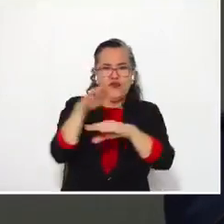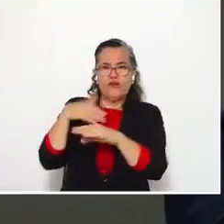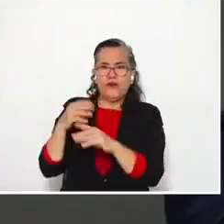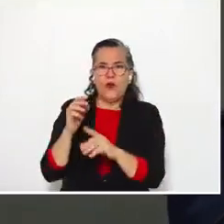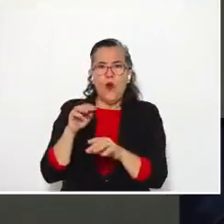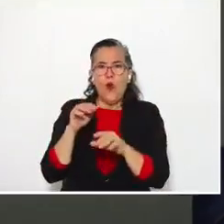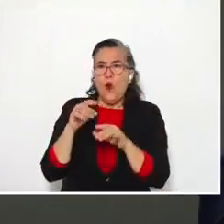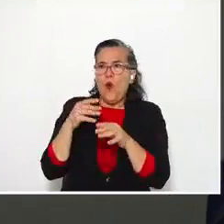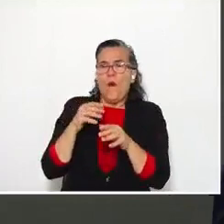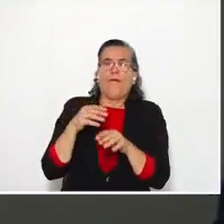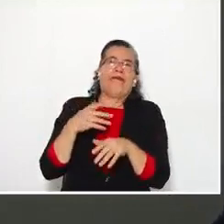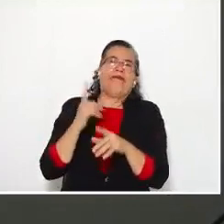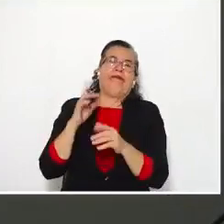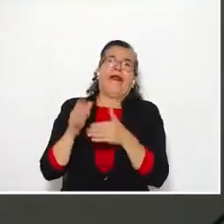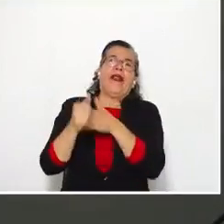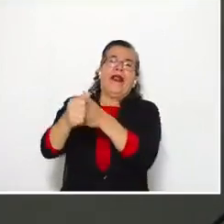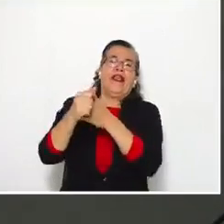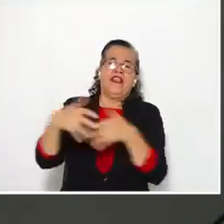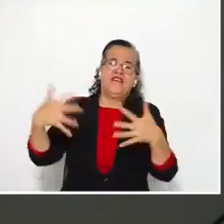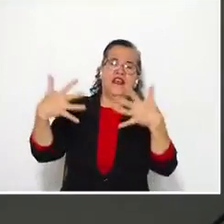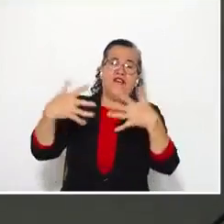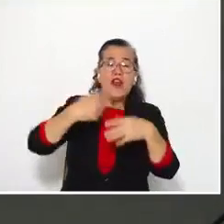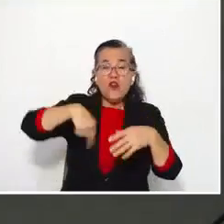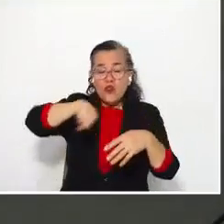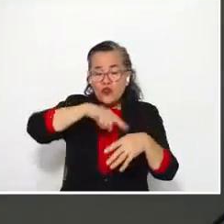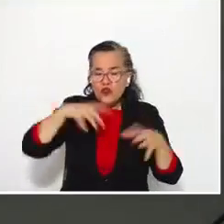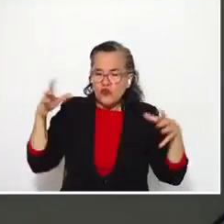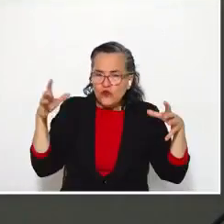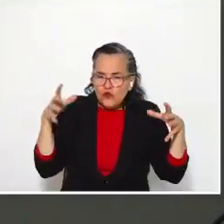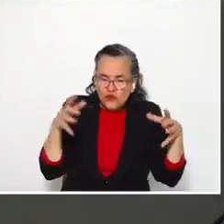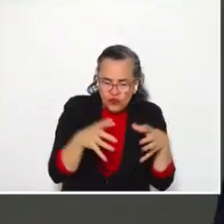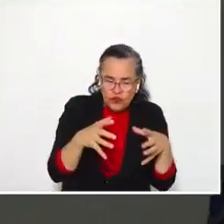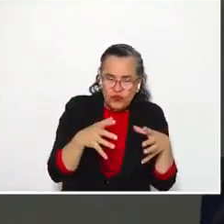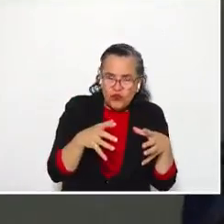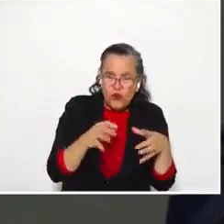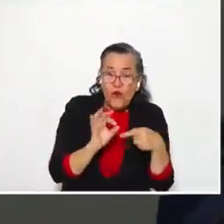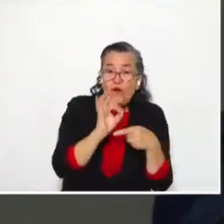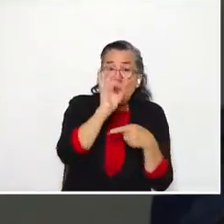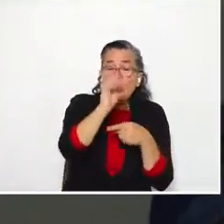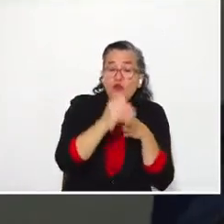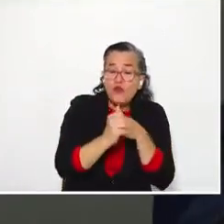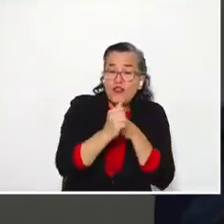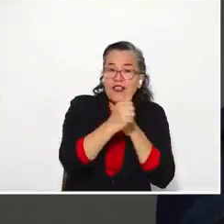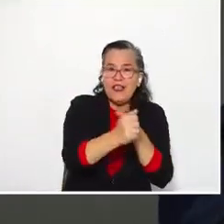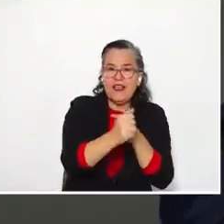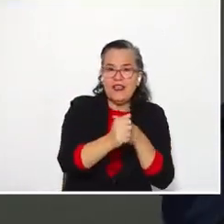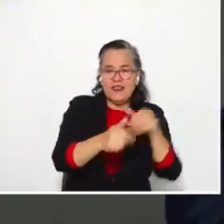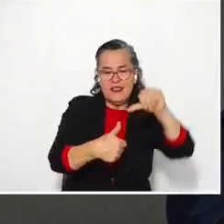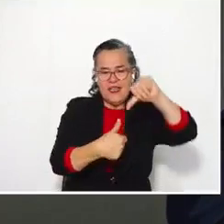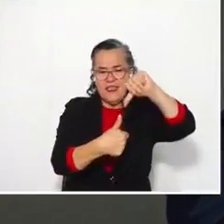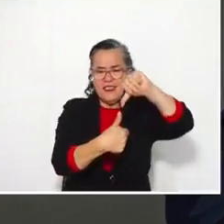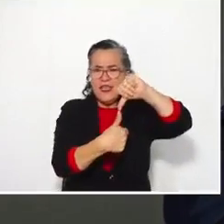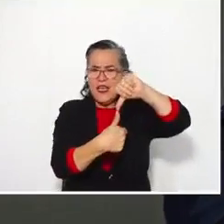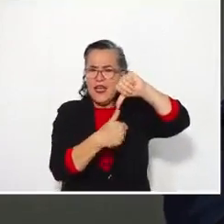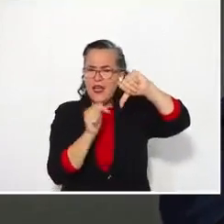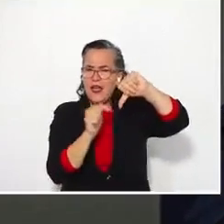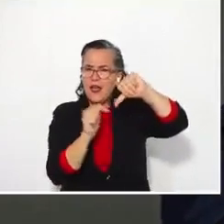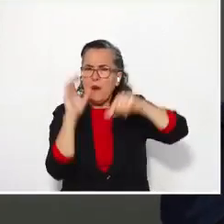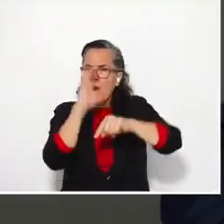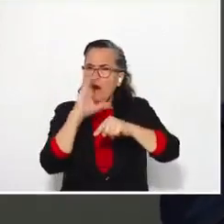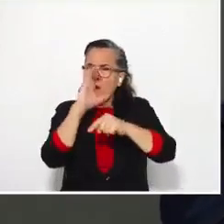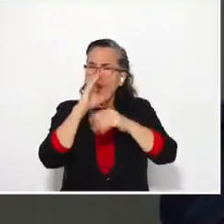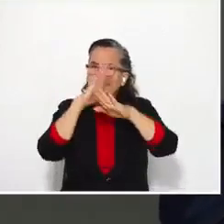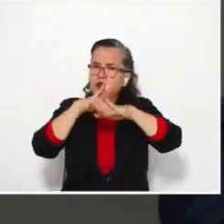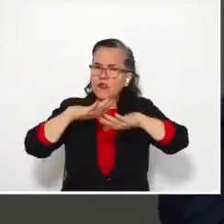misioneros de guerra, nosotros podíamos formar los futuros líderes de Centroamérica en busca de la